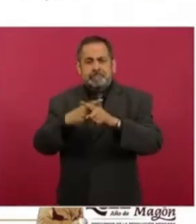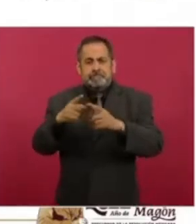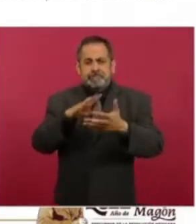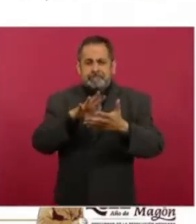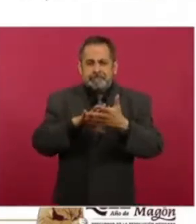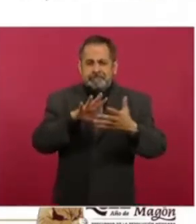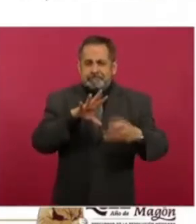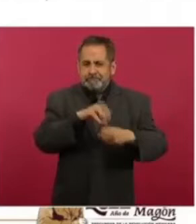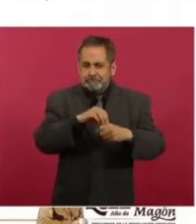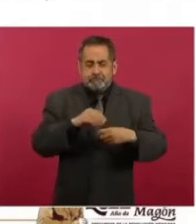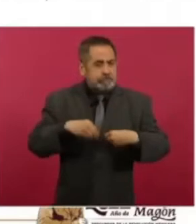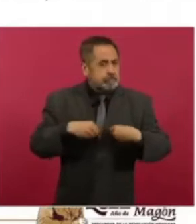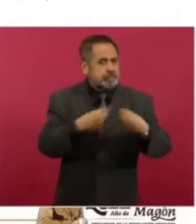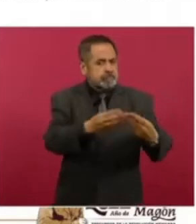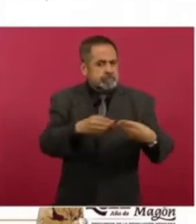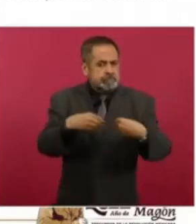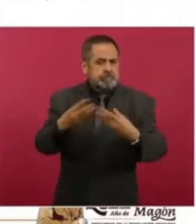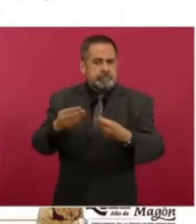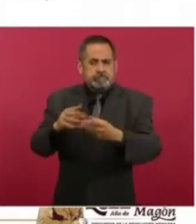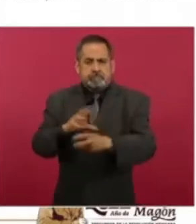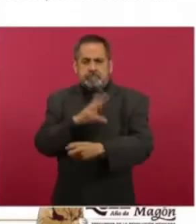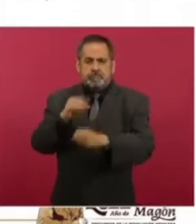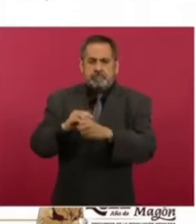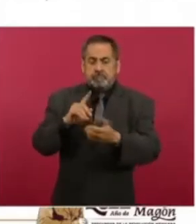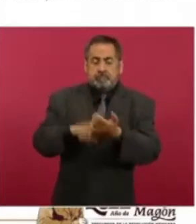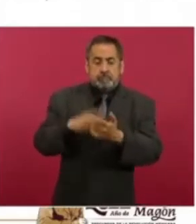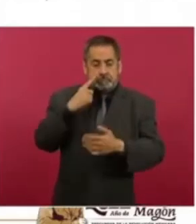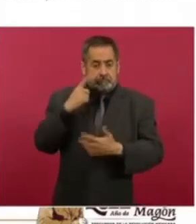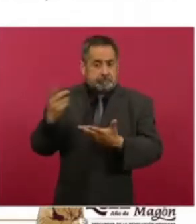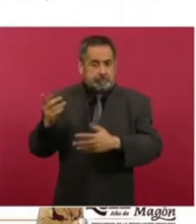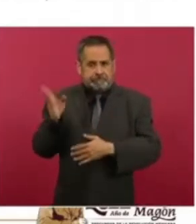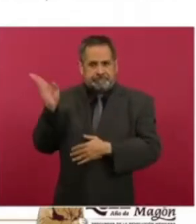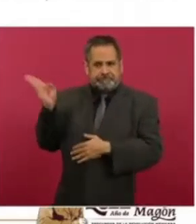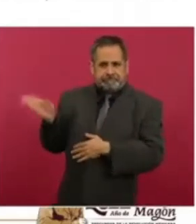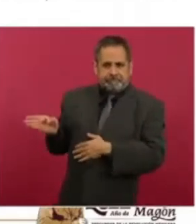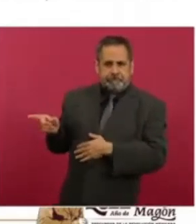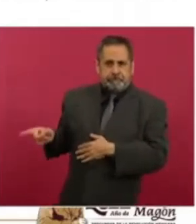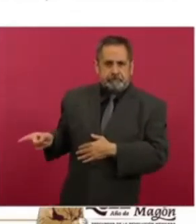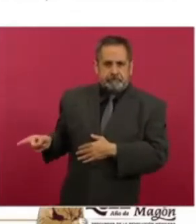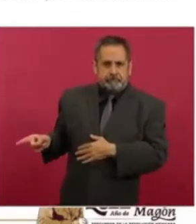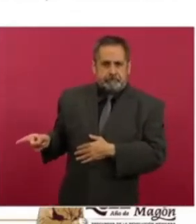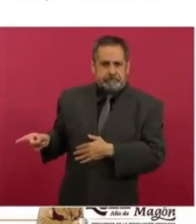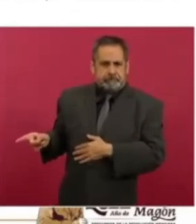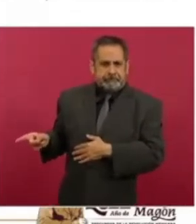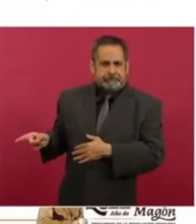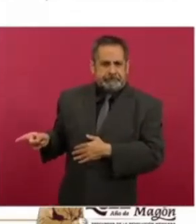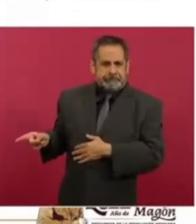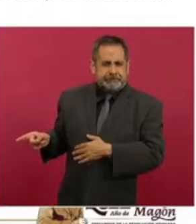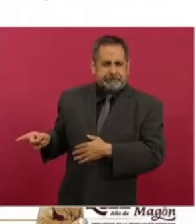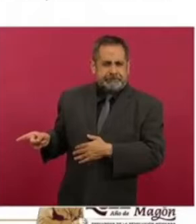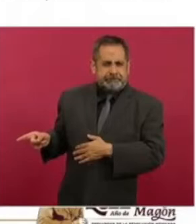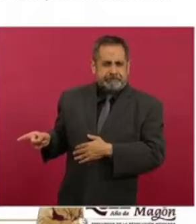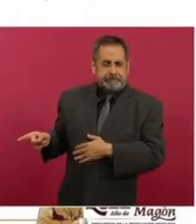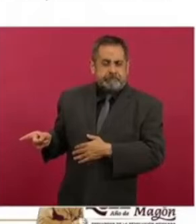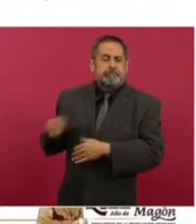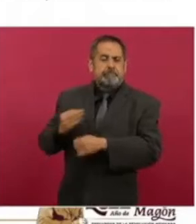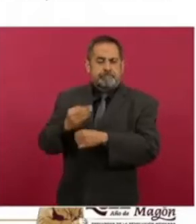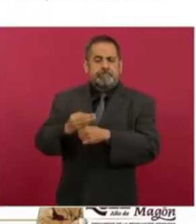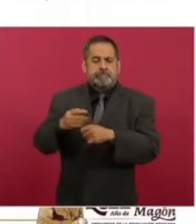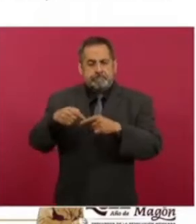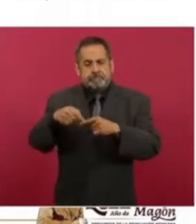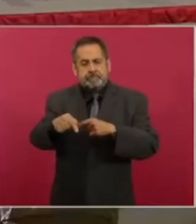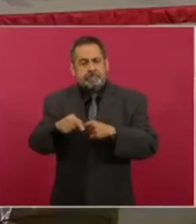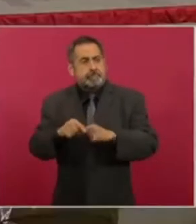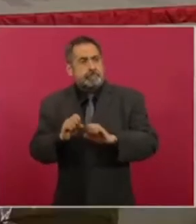1,011,700 piezas en 2 entidades por Semar y 74,200 piezas están en camino por